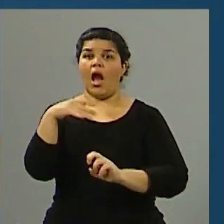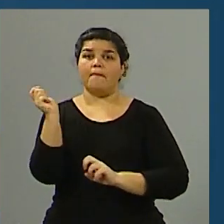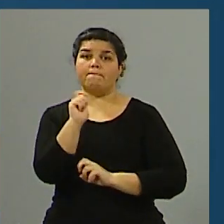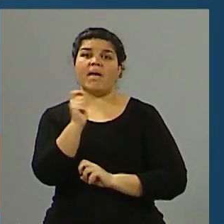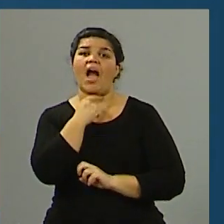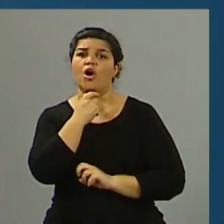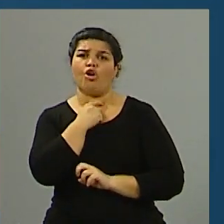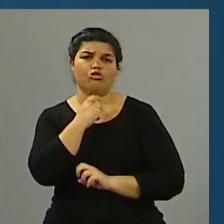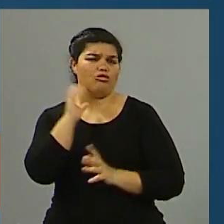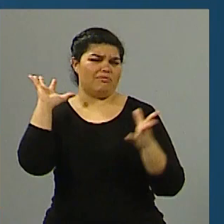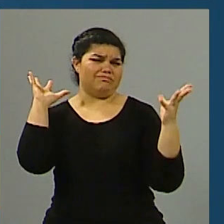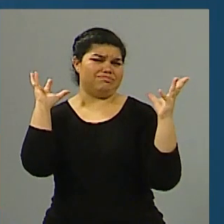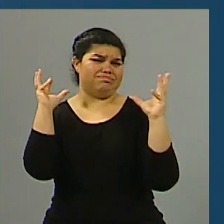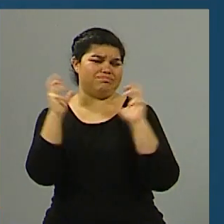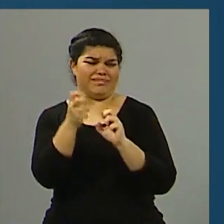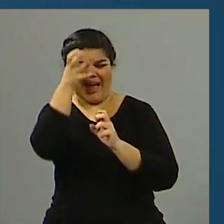sin duda.